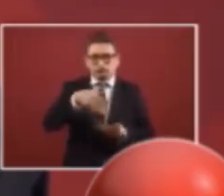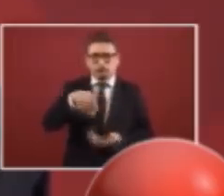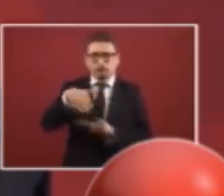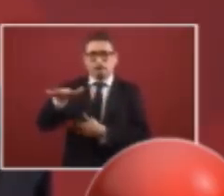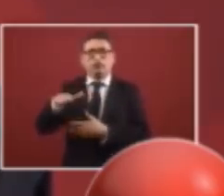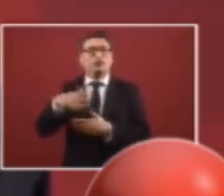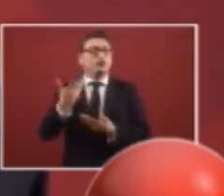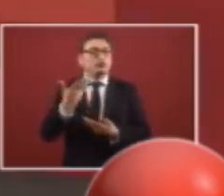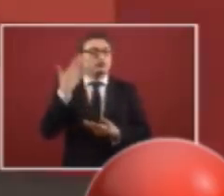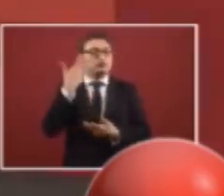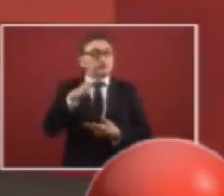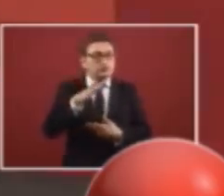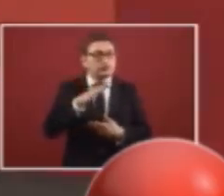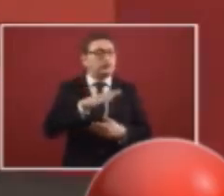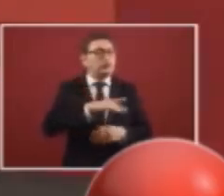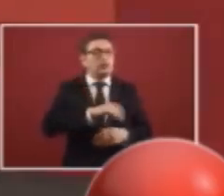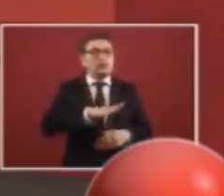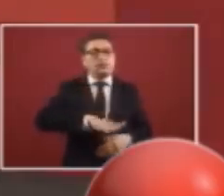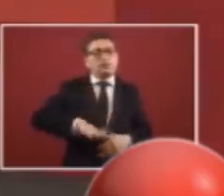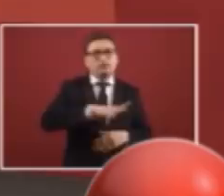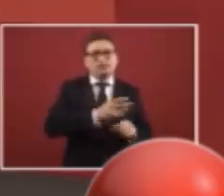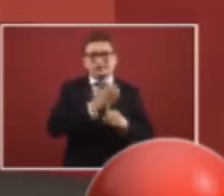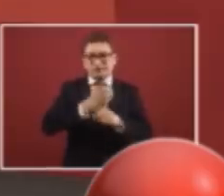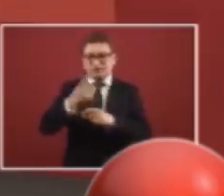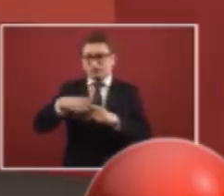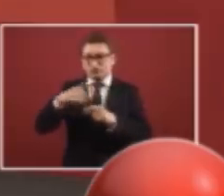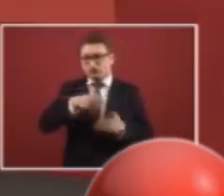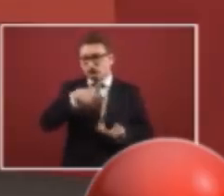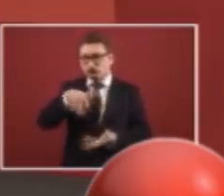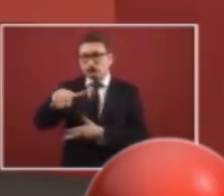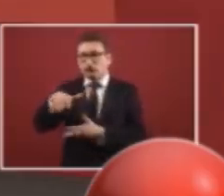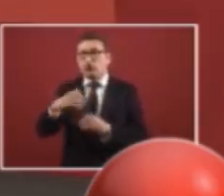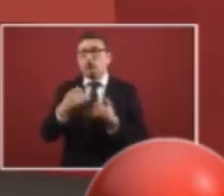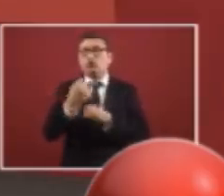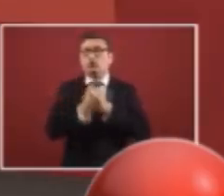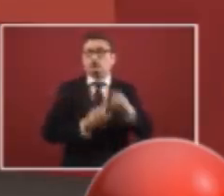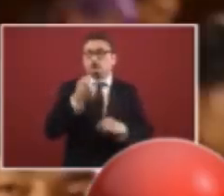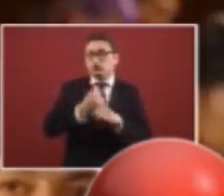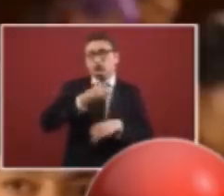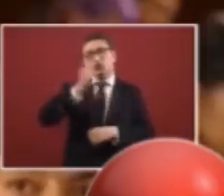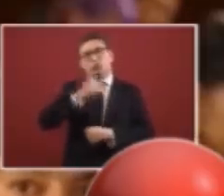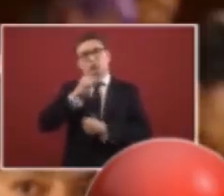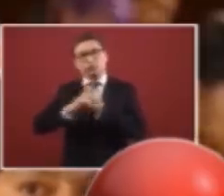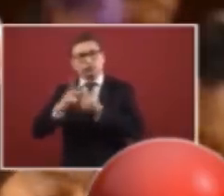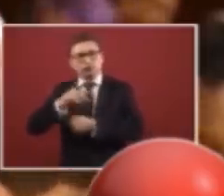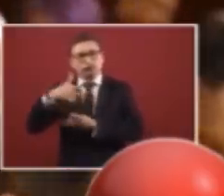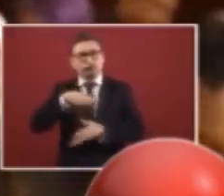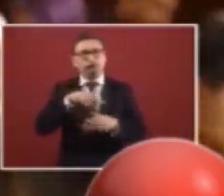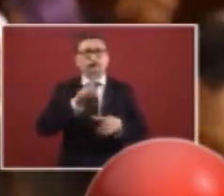e internacional. ¿Usted ya sabe los montos totales de estos donativos?